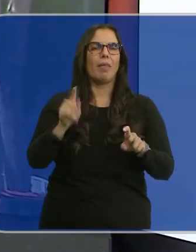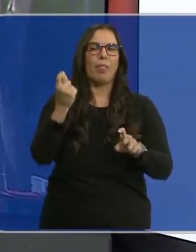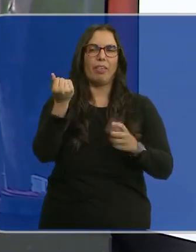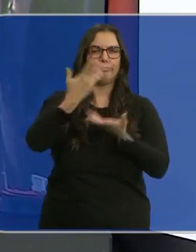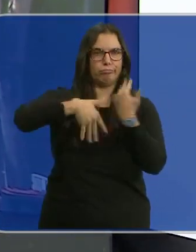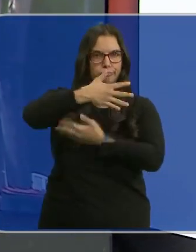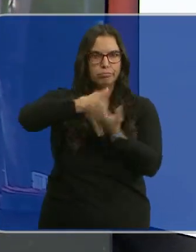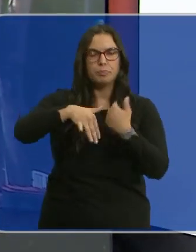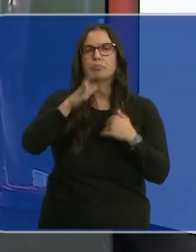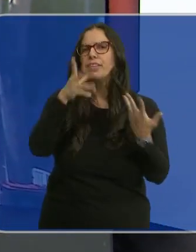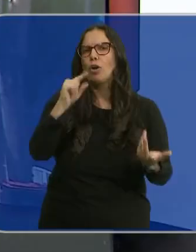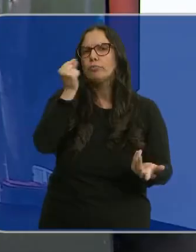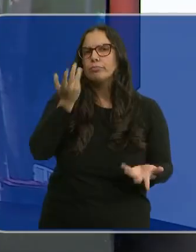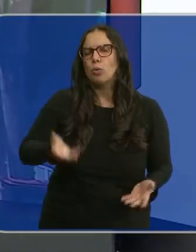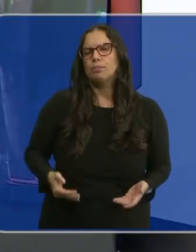esta hora? Andrea Altelarrea.